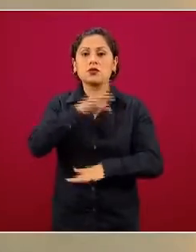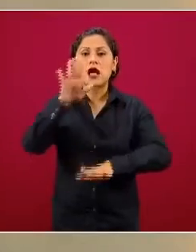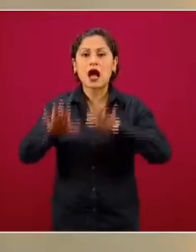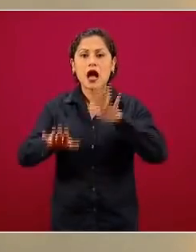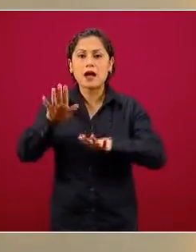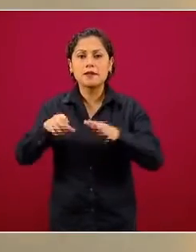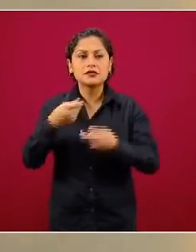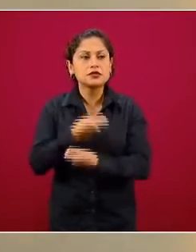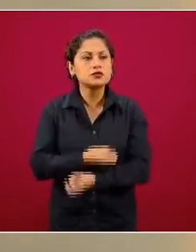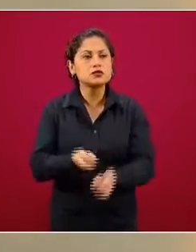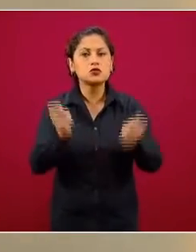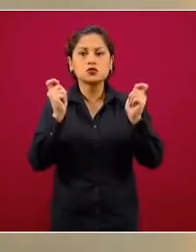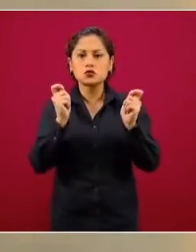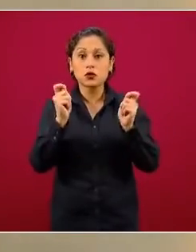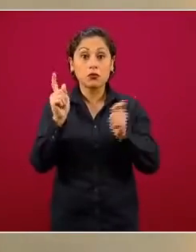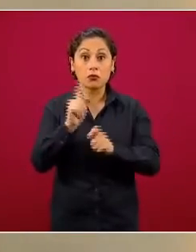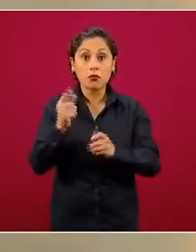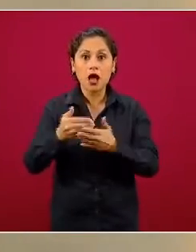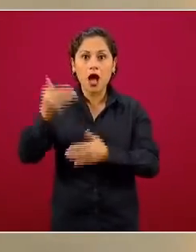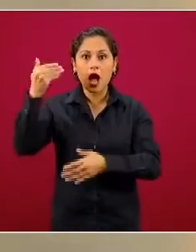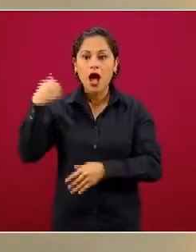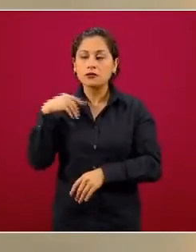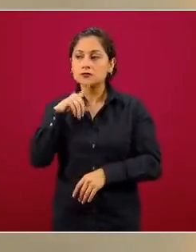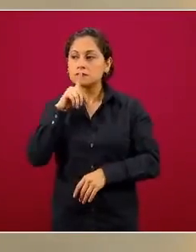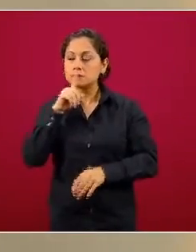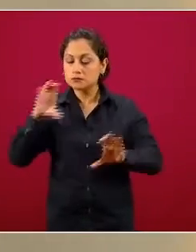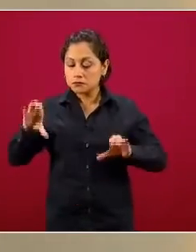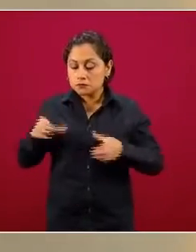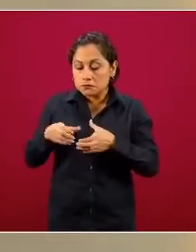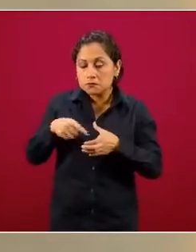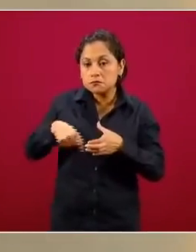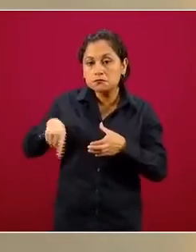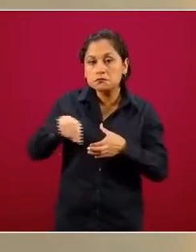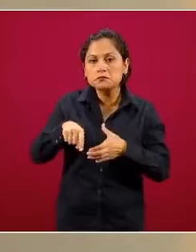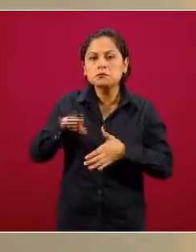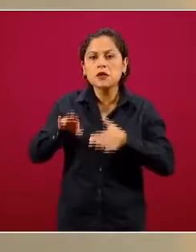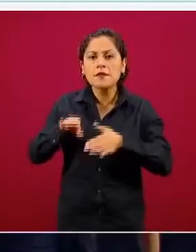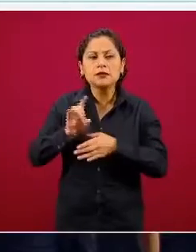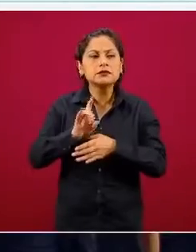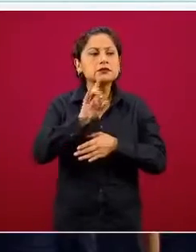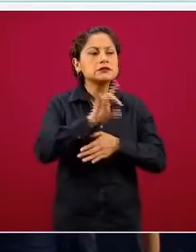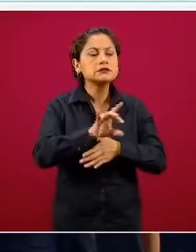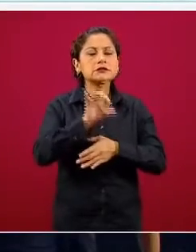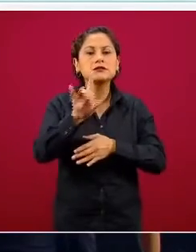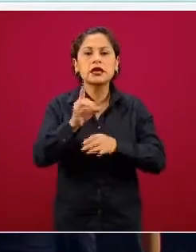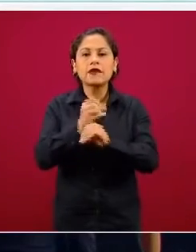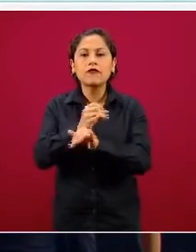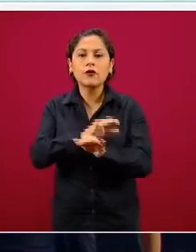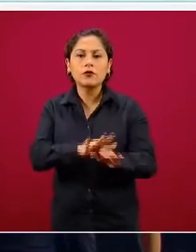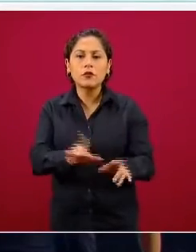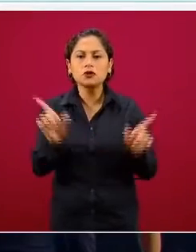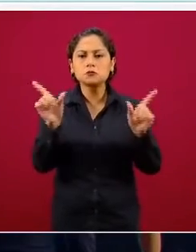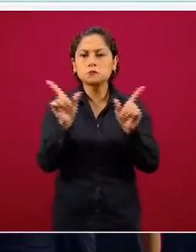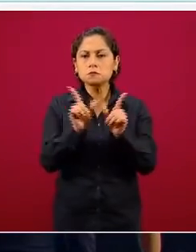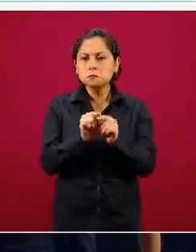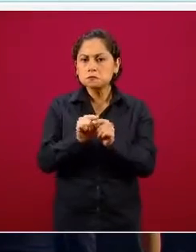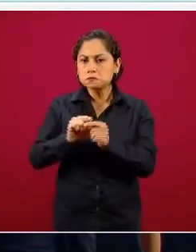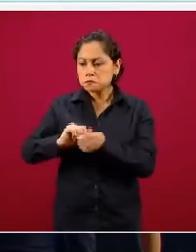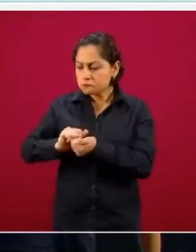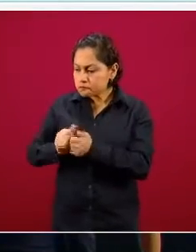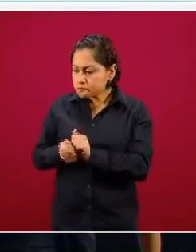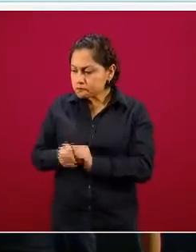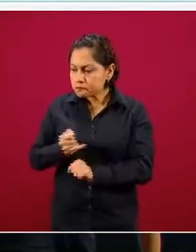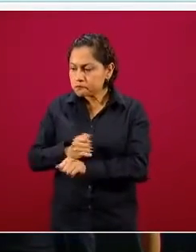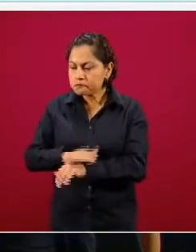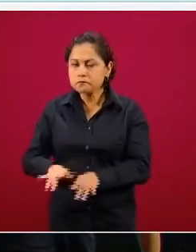público. Generalmente era una materia reservada y se daban solo capsulitas o información ya digerida. Qué bueno que